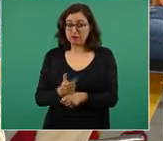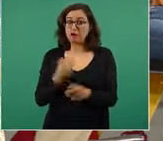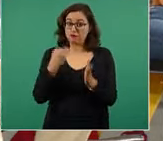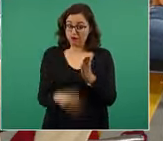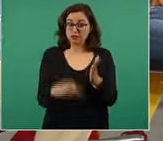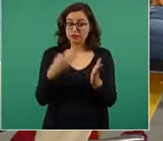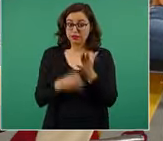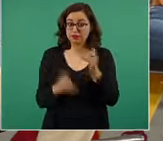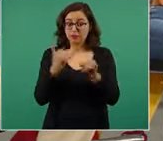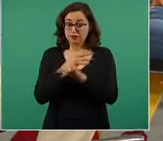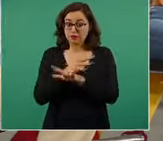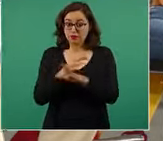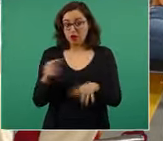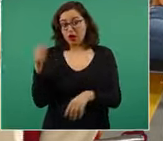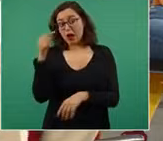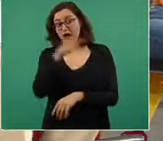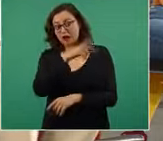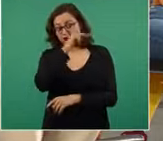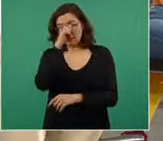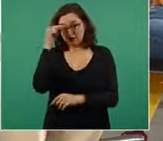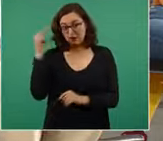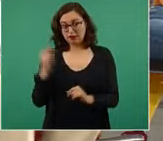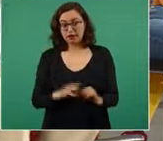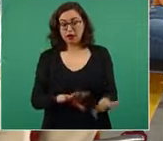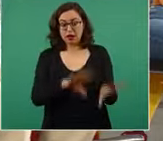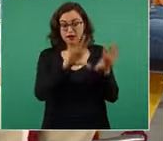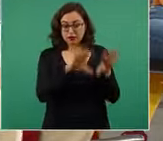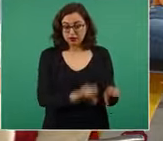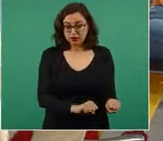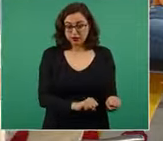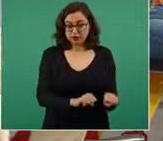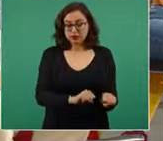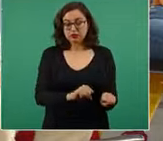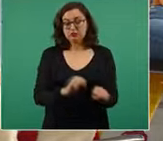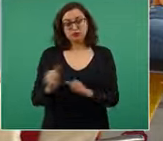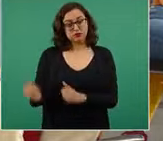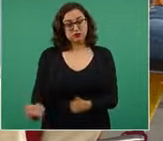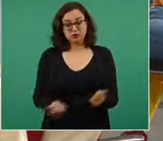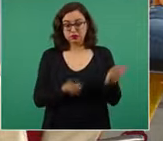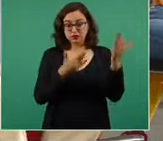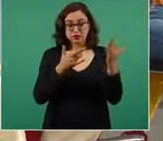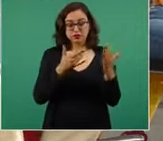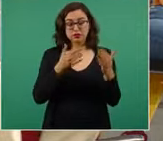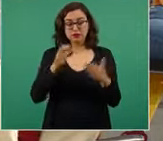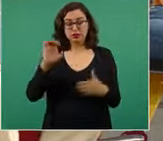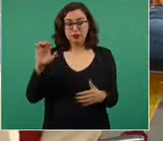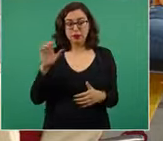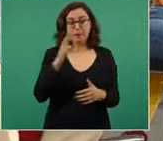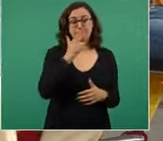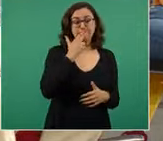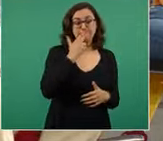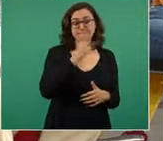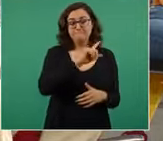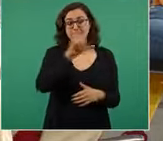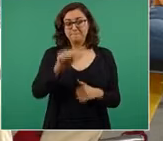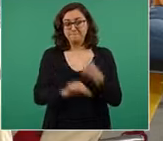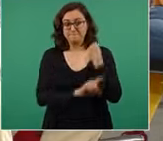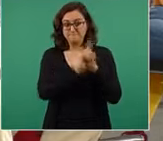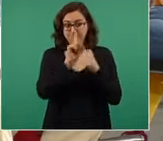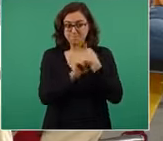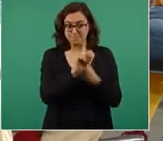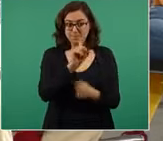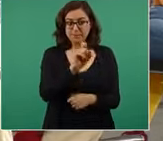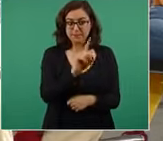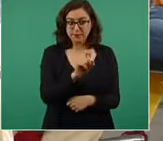acá en Nayarit y que fueron aseguradas en Chihuahua con el problema del agua. Y para completar un poco este